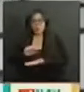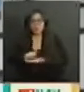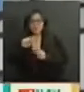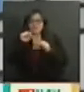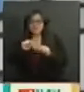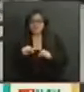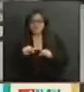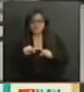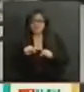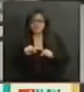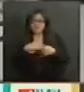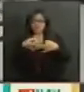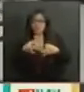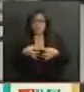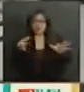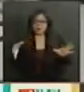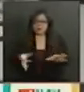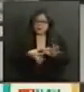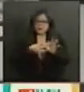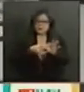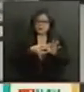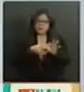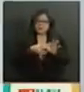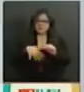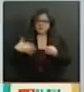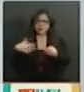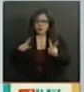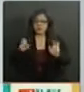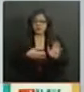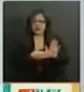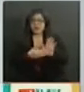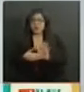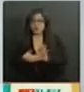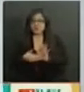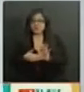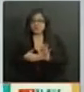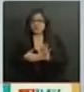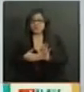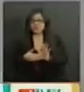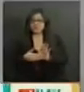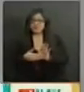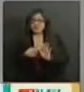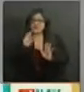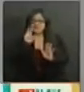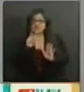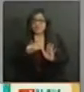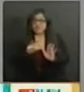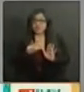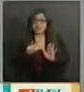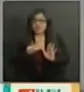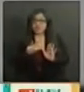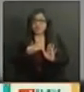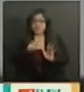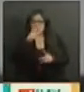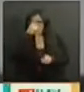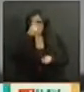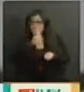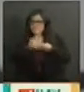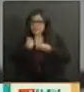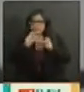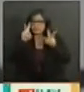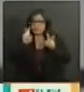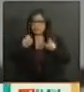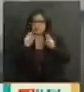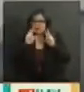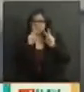justamente se vincula con uno de los hitos que tiene la muestra, que es Dismaland, este parque de diversiones depresivo y